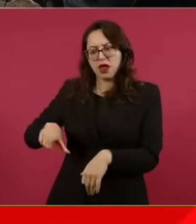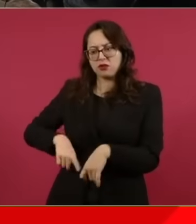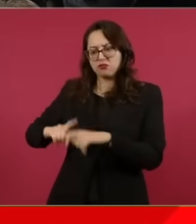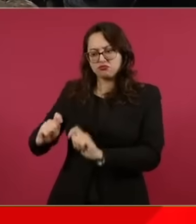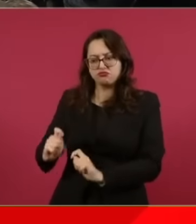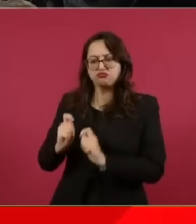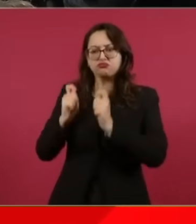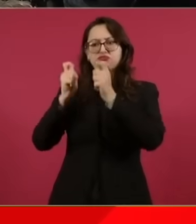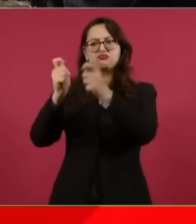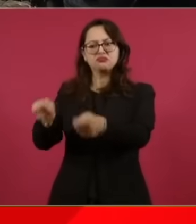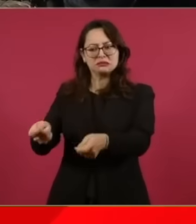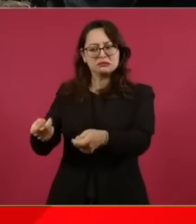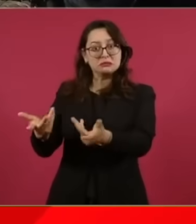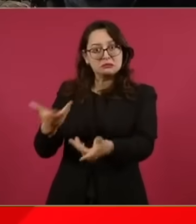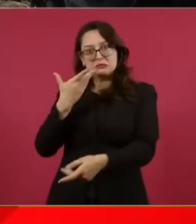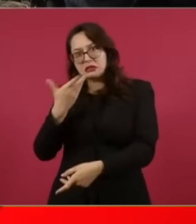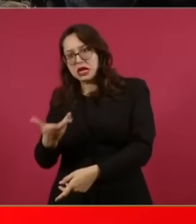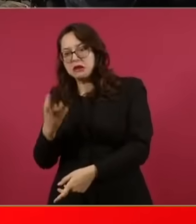Lo importante